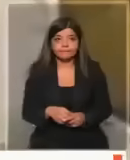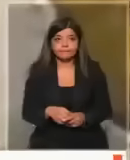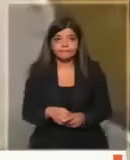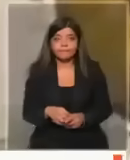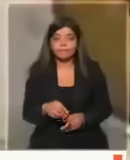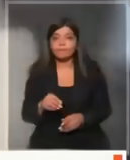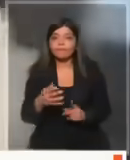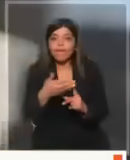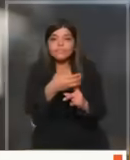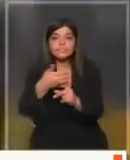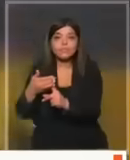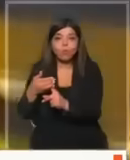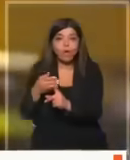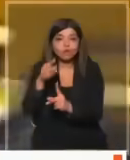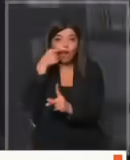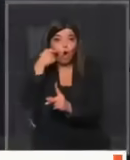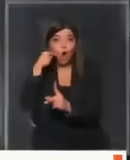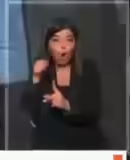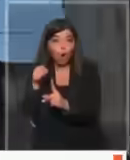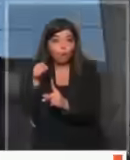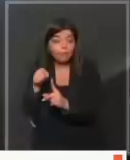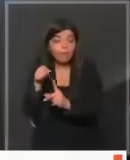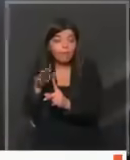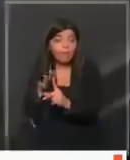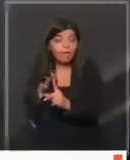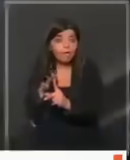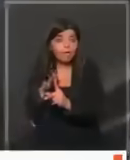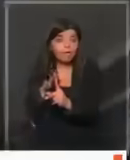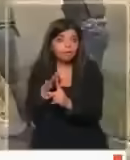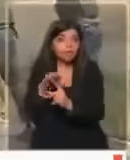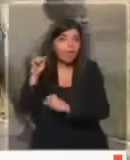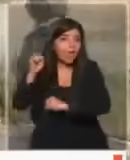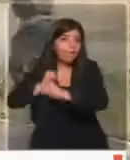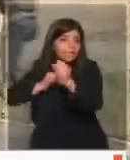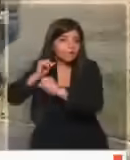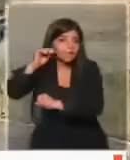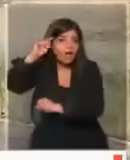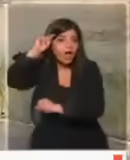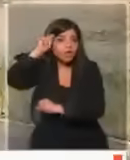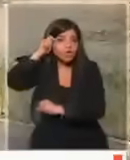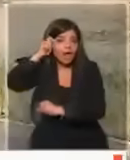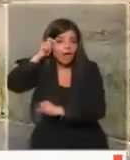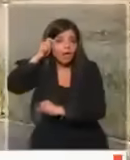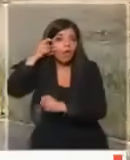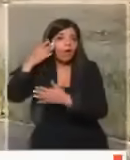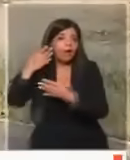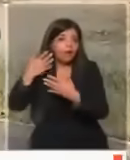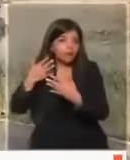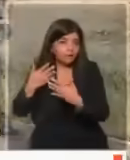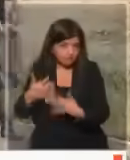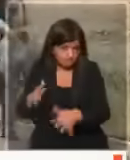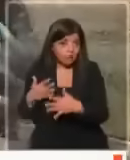El secuestro de Rudy Basualto, hasta ese momento un anónimo empresario rancagüino, ya era un hecho.